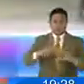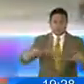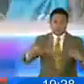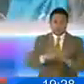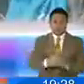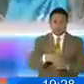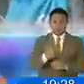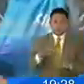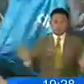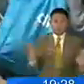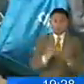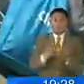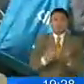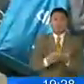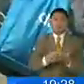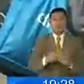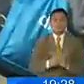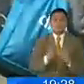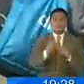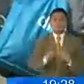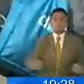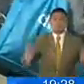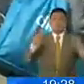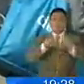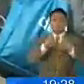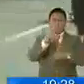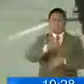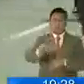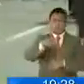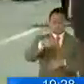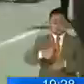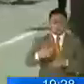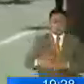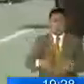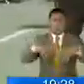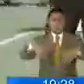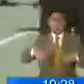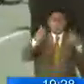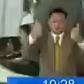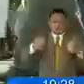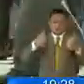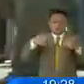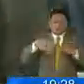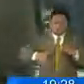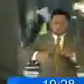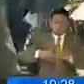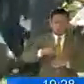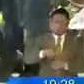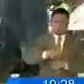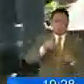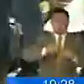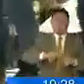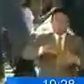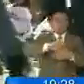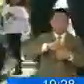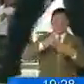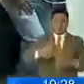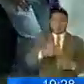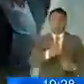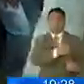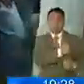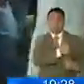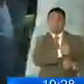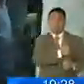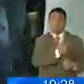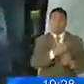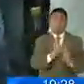naturaleza se reunieron en el Boulevard de las Naciones Unidas este lunes y protagonizaron una caminata hacia varias embajadas como la de Canadá